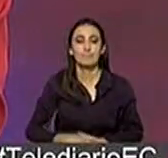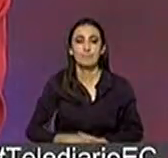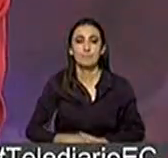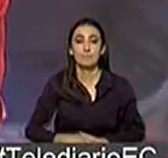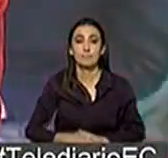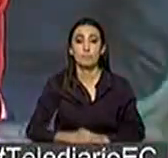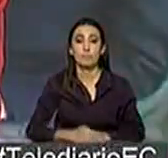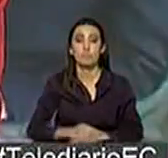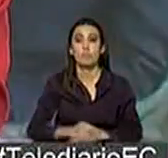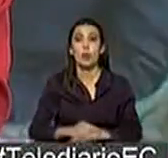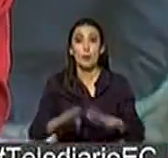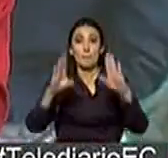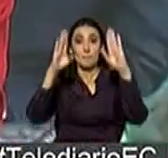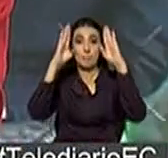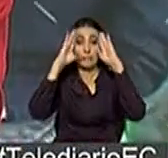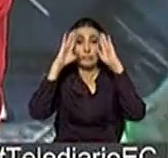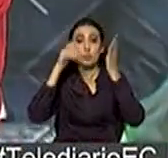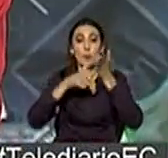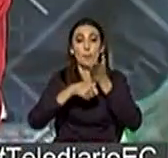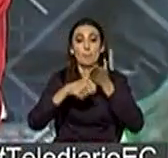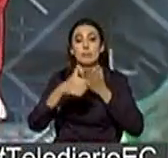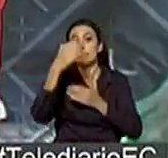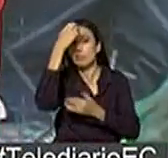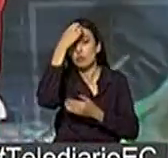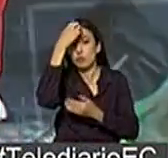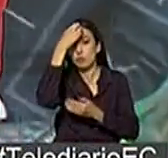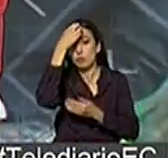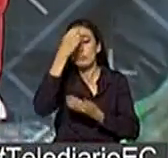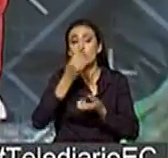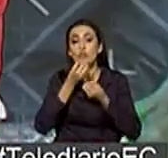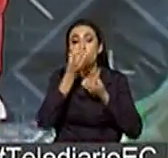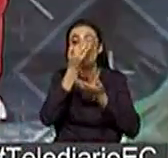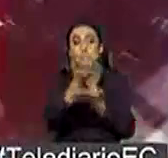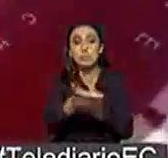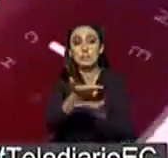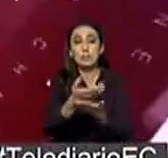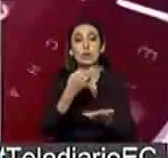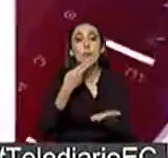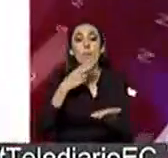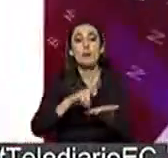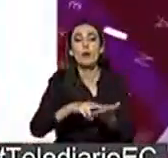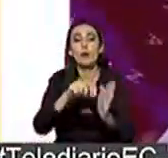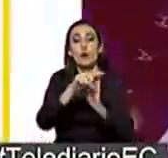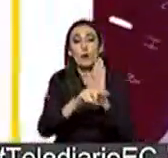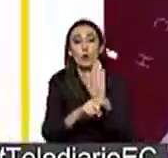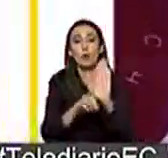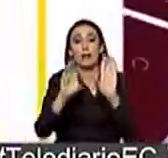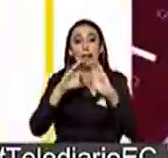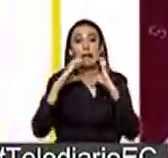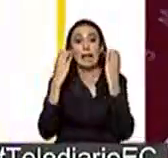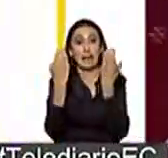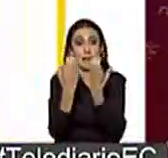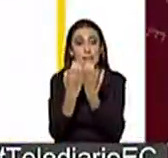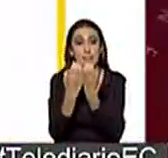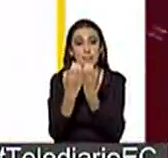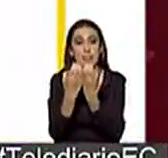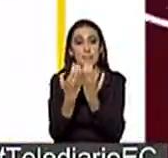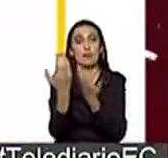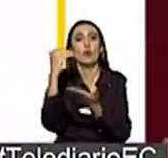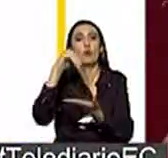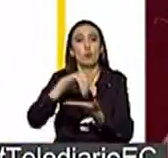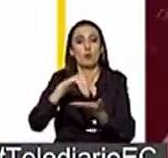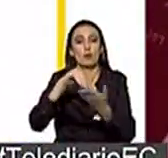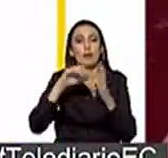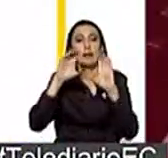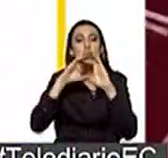por este mucha atención en el ministerio de educación informó a través de un comunicado que las actividades académicas se retoman